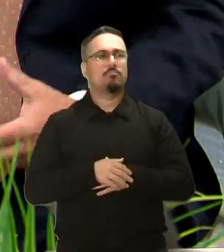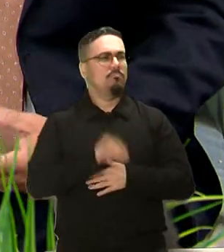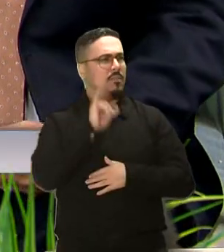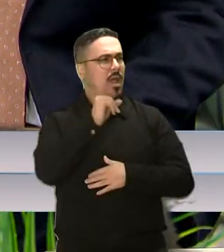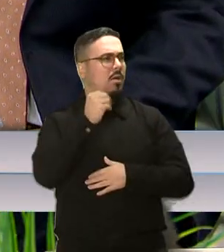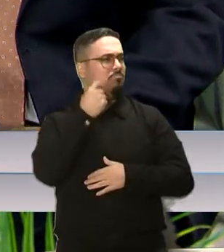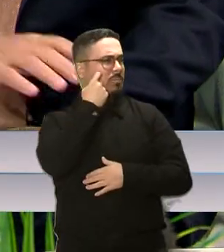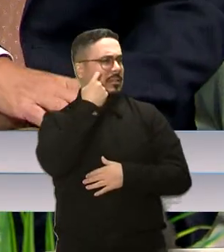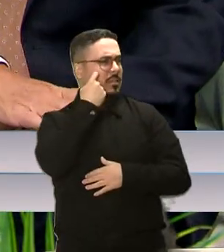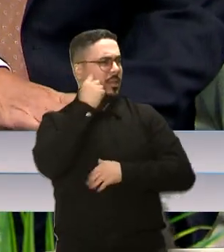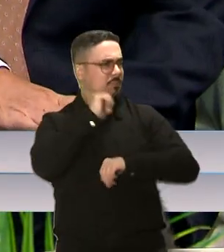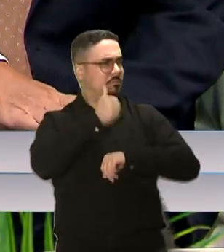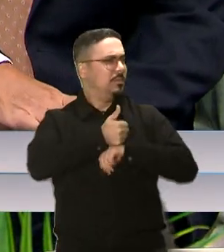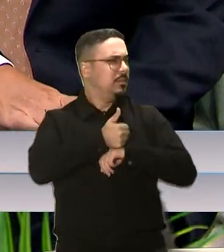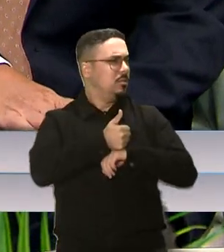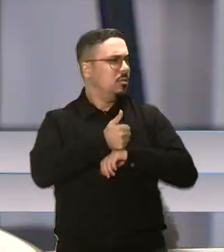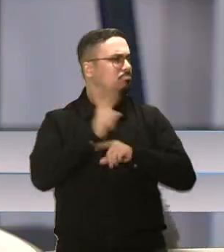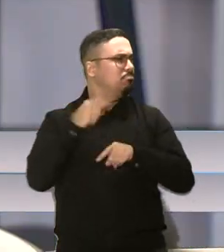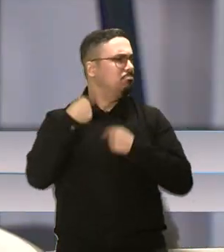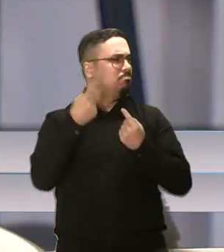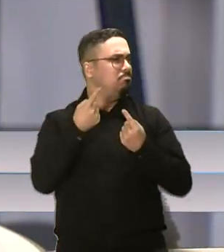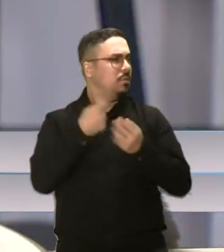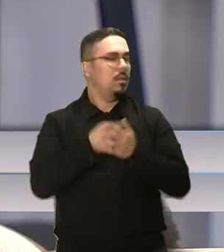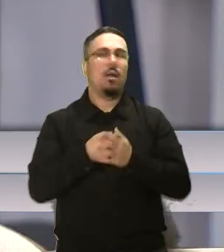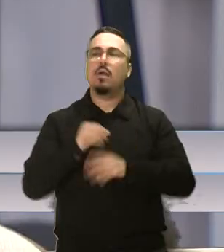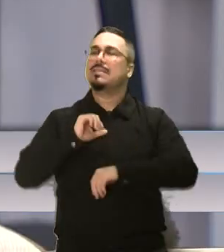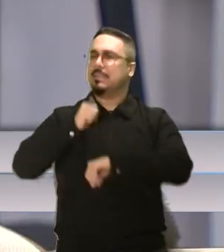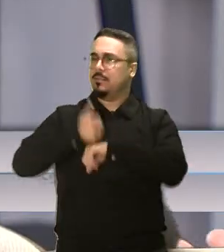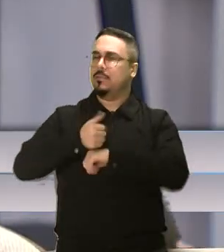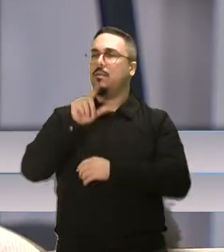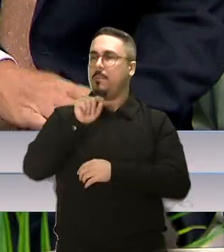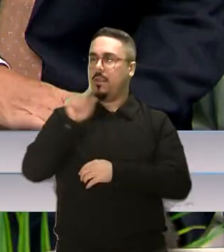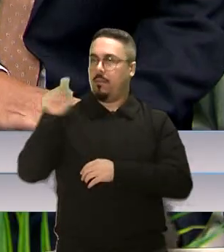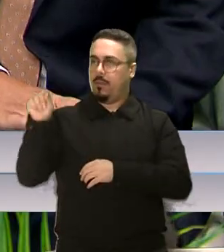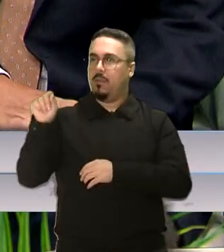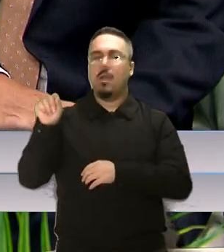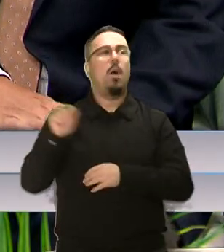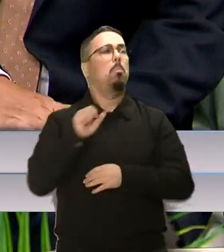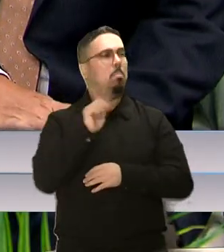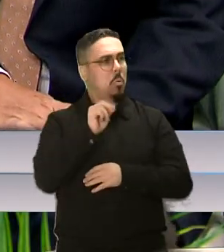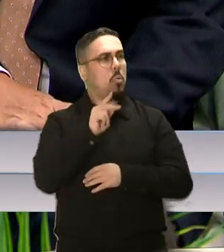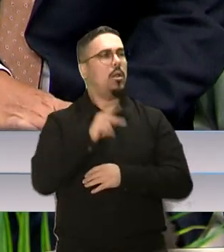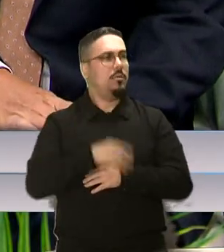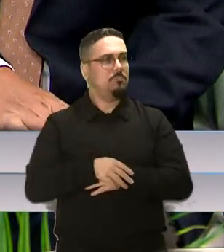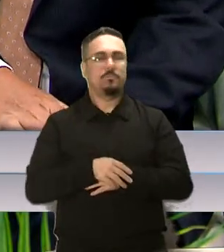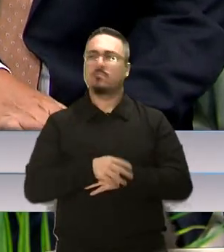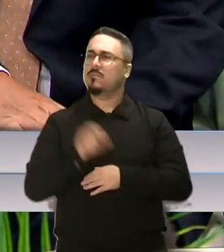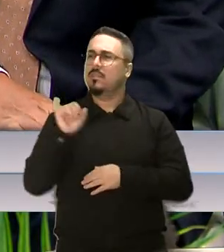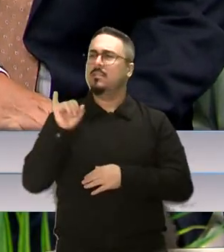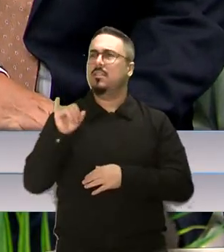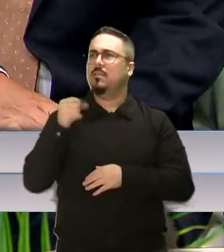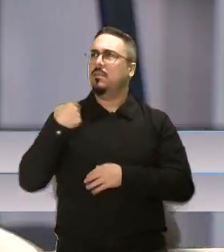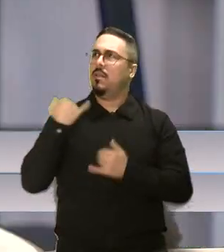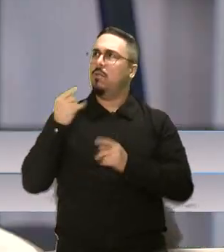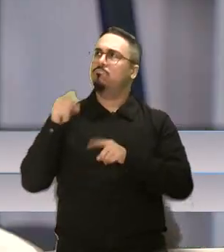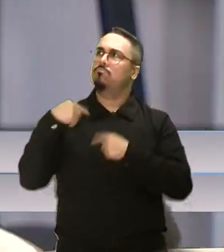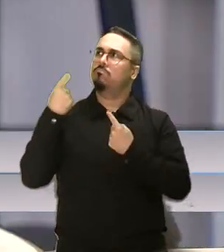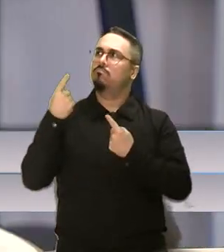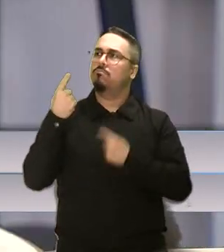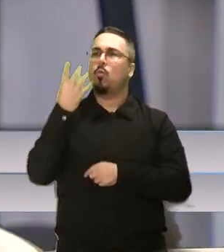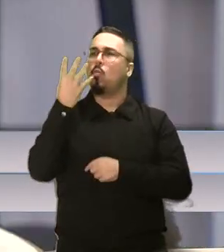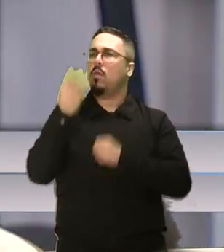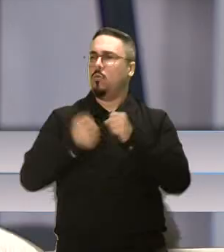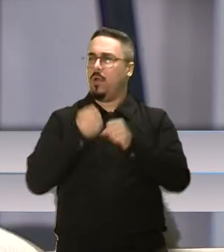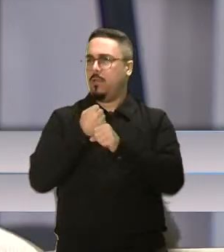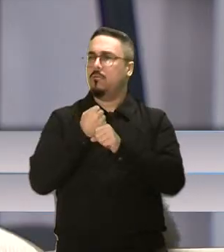poco llevó un tiempo pues no llevamos desde el 2020 Eh sí básicamente lo que cumplimos son 4 años en el mes